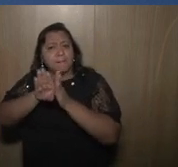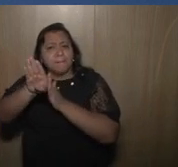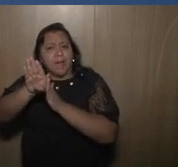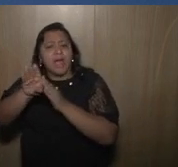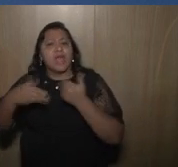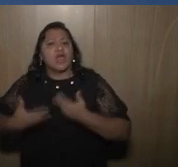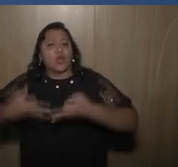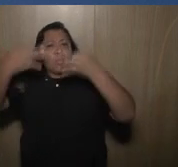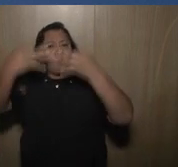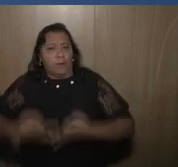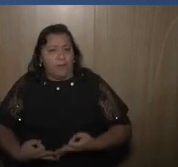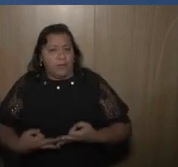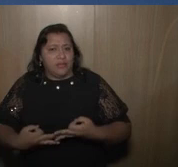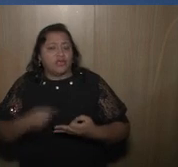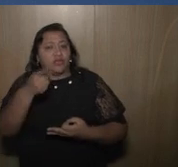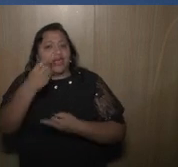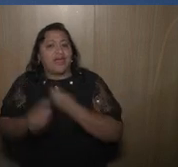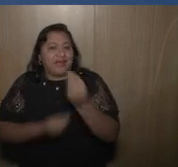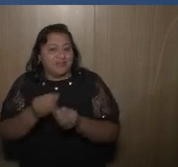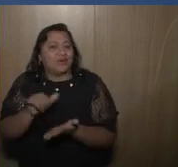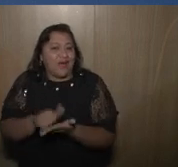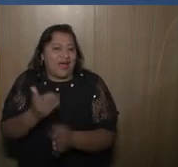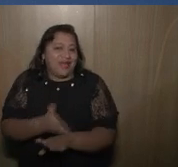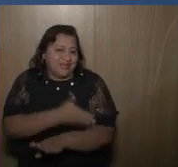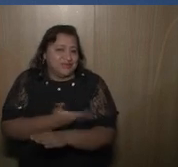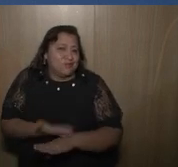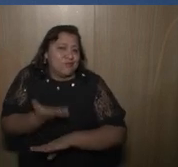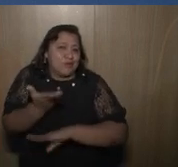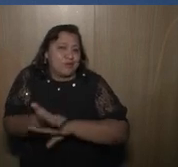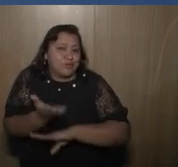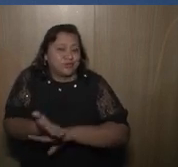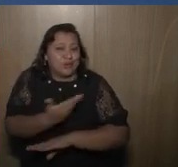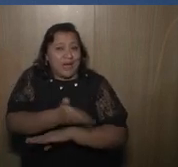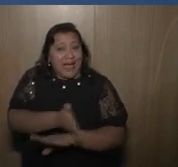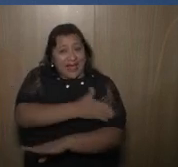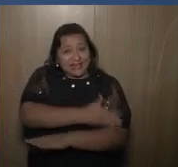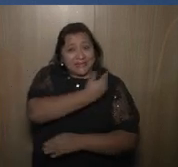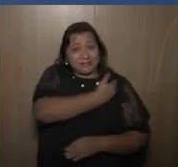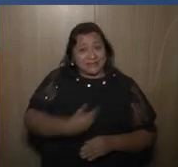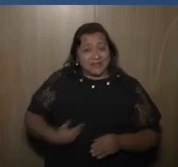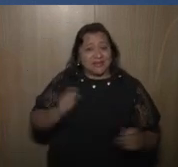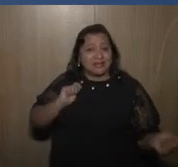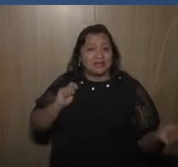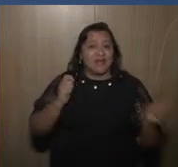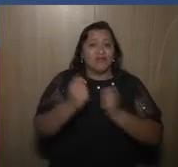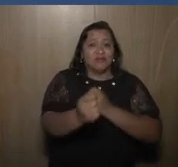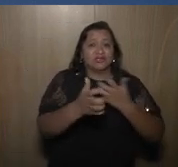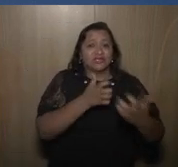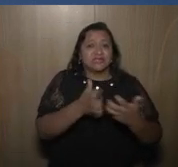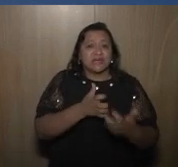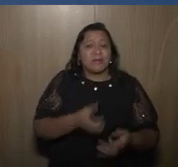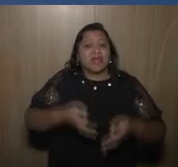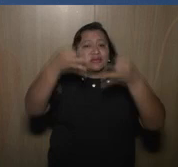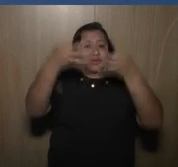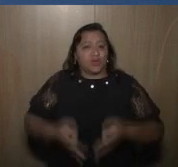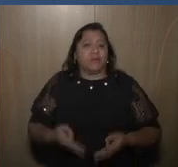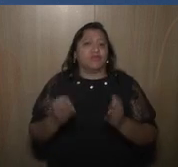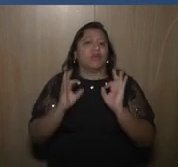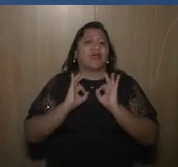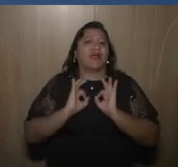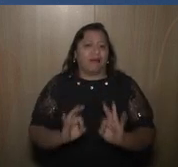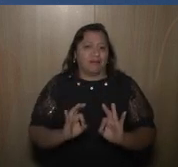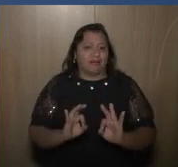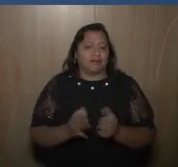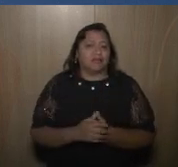el cumplimiento de eso que se propuso cuando el presidente habló de la transformación del sistema de aseguramiento de la calidad. Y